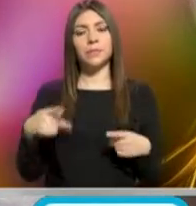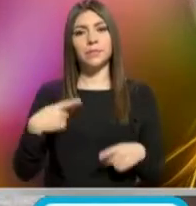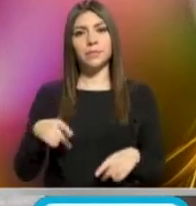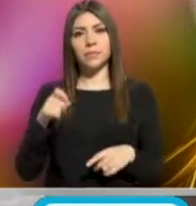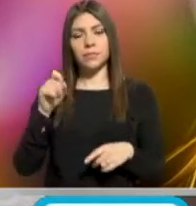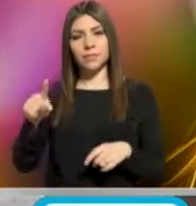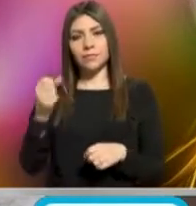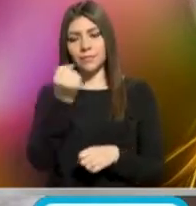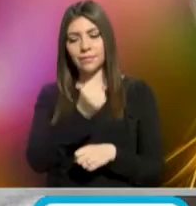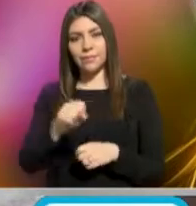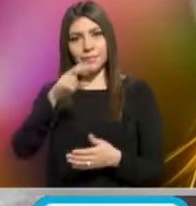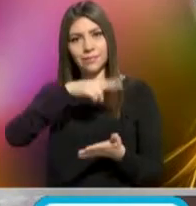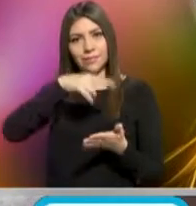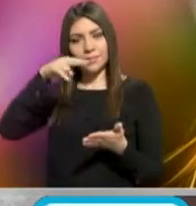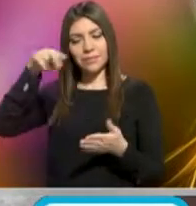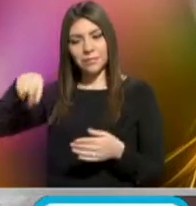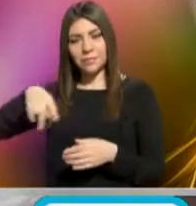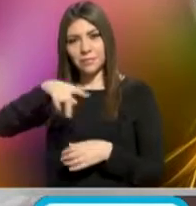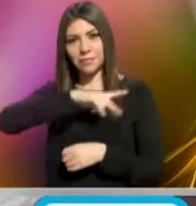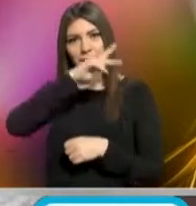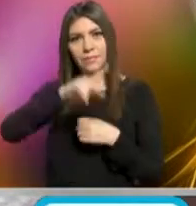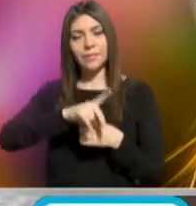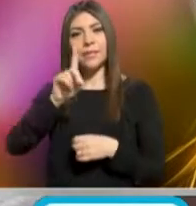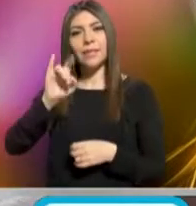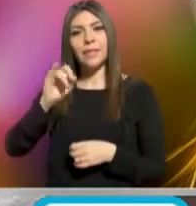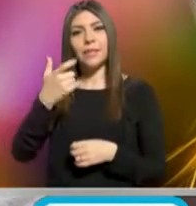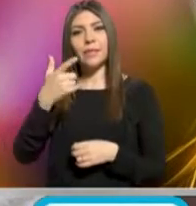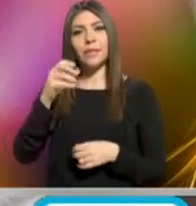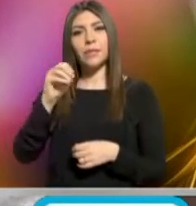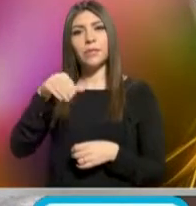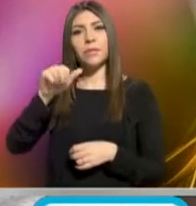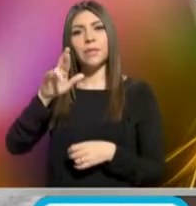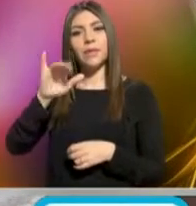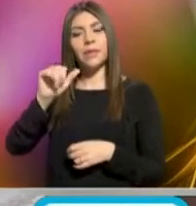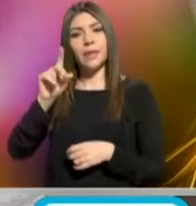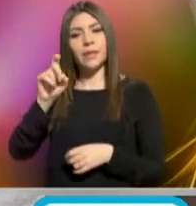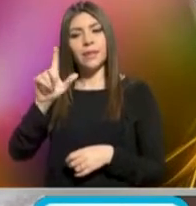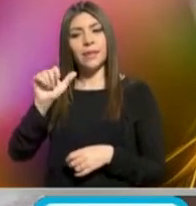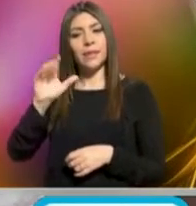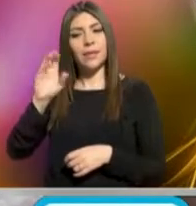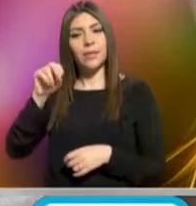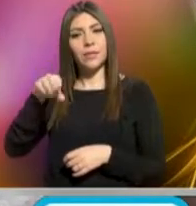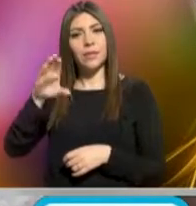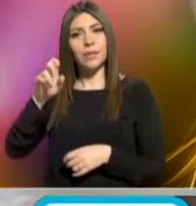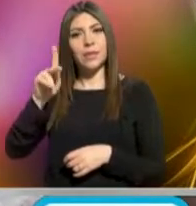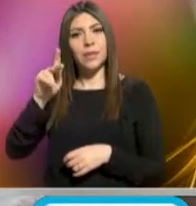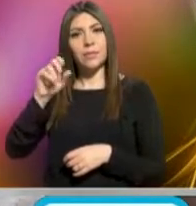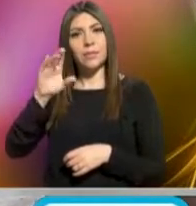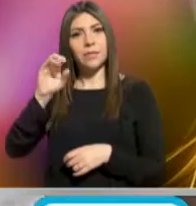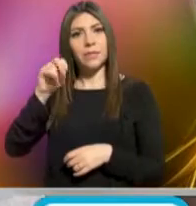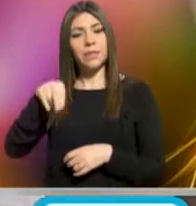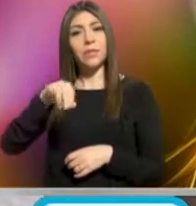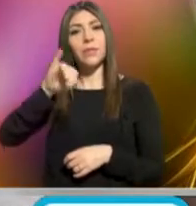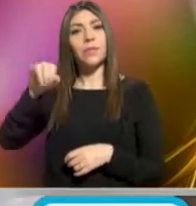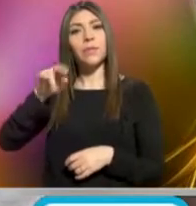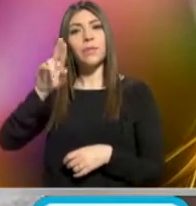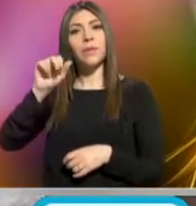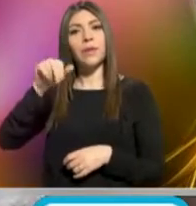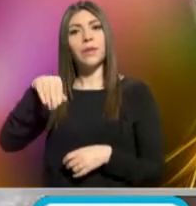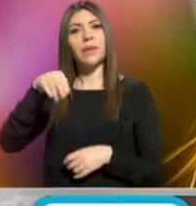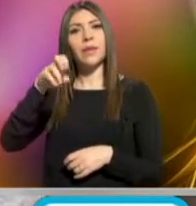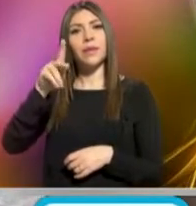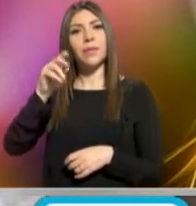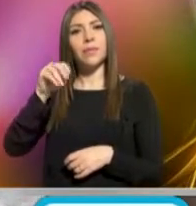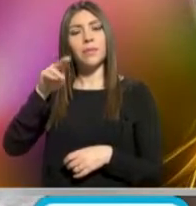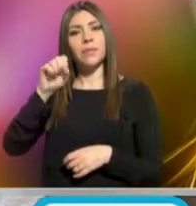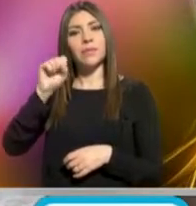de las artes de nuestro país, el famosísimo Diego María de la Concepción, Juan Nepomuceno, Estanislaus de la Ribera